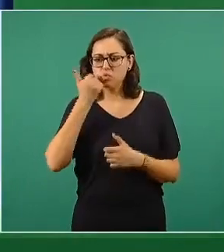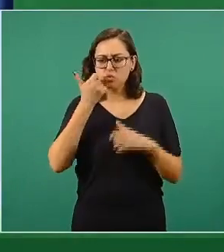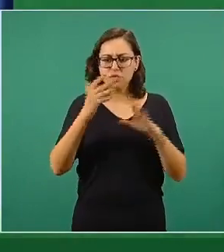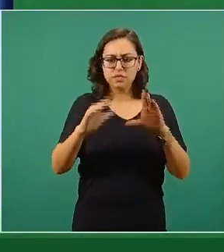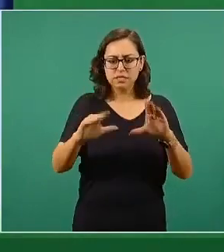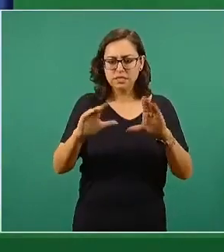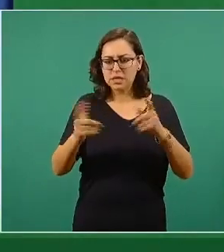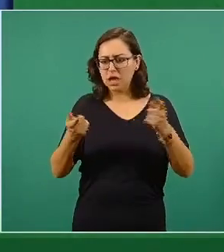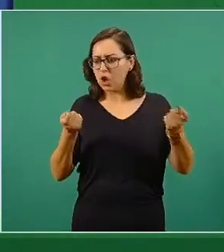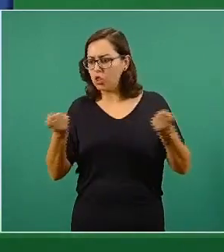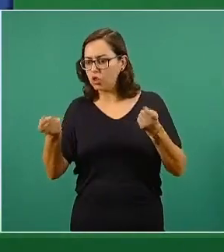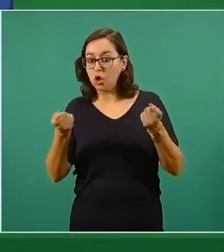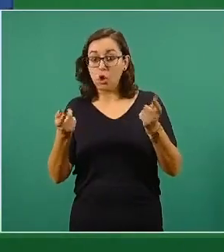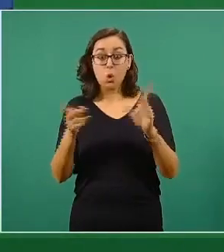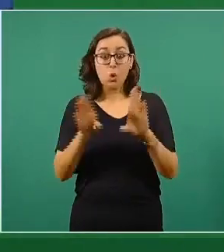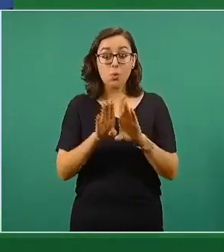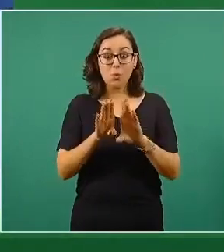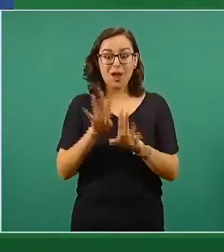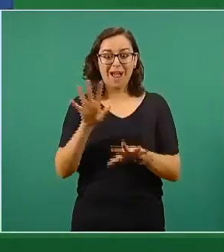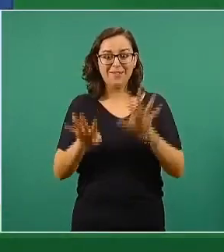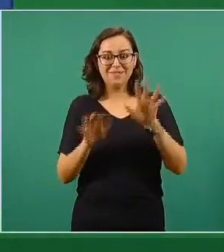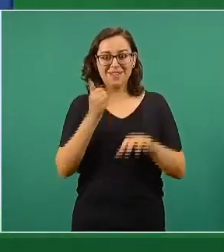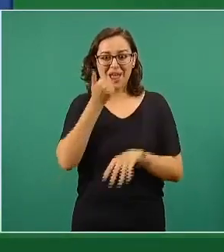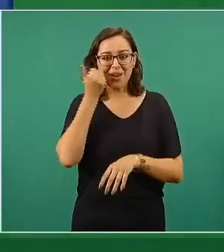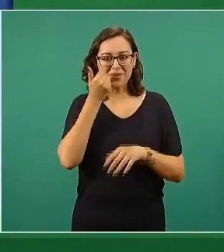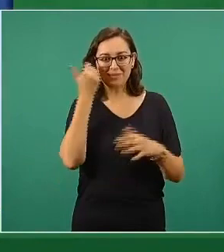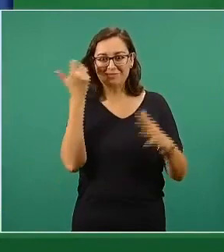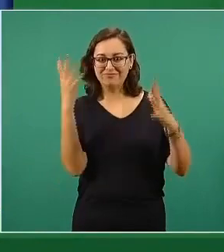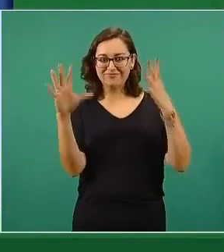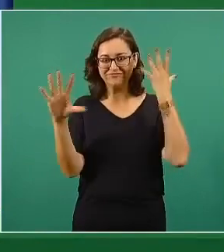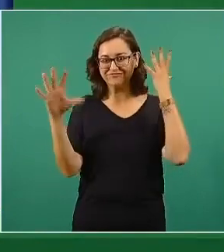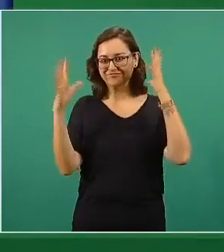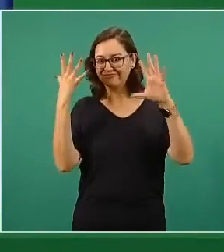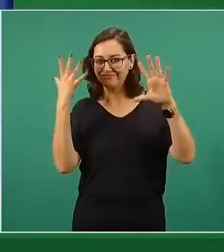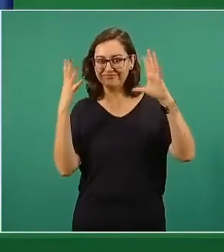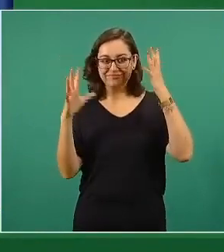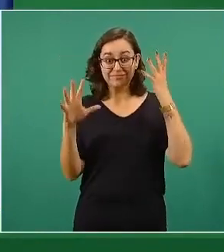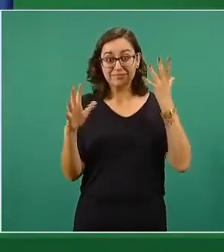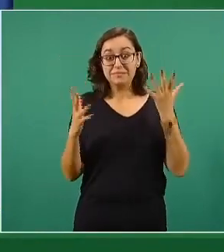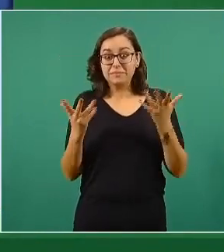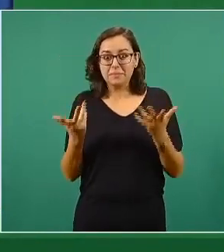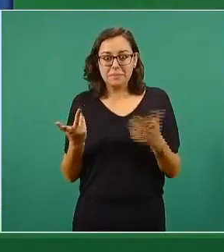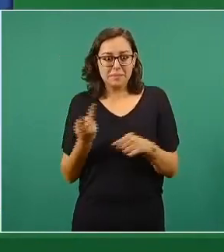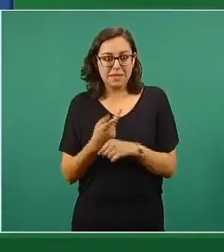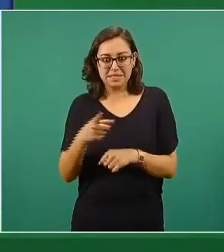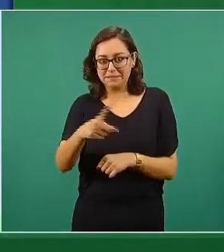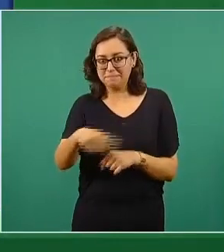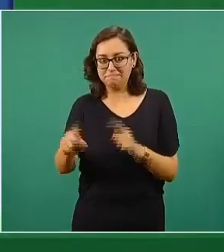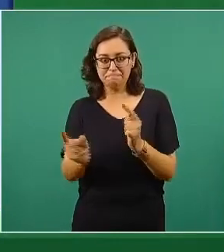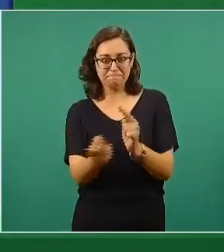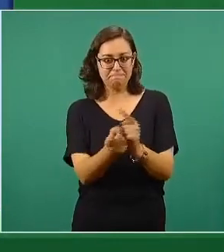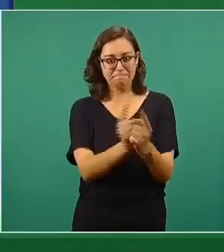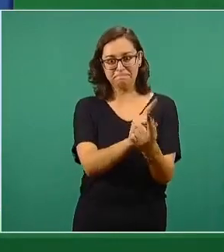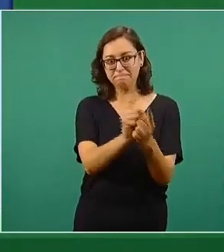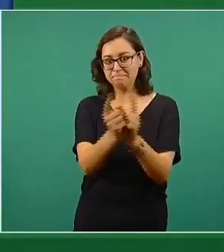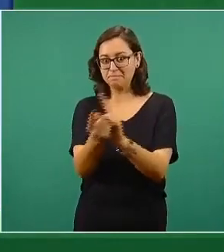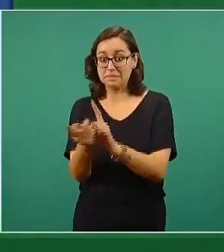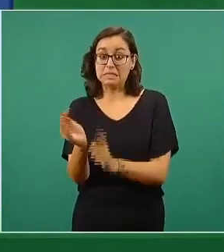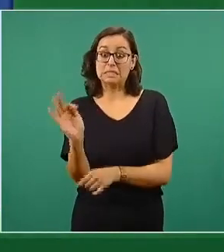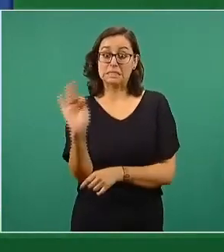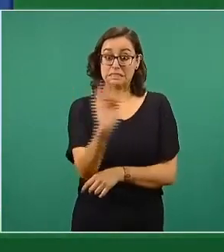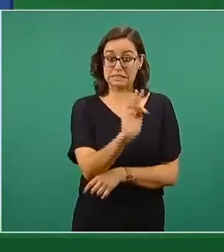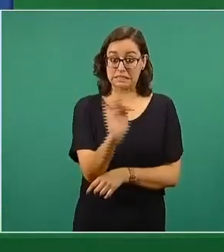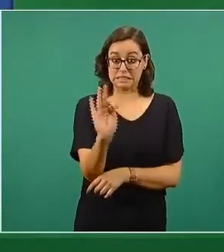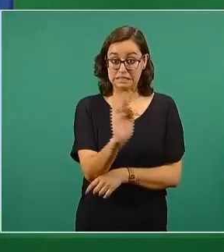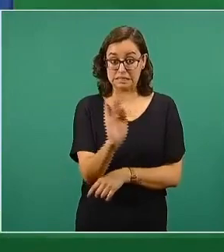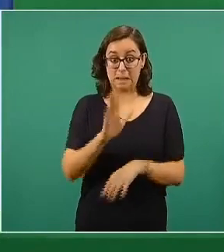bueno, tomando en cuenta que ellos son muy hiperactivos, invariablemente sabemos que habría acercamiento entre ellos y esto podría generar